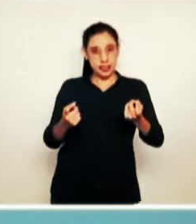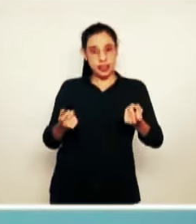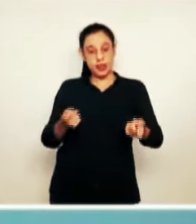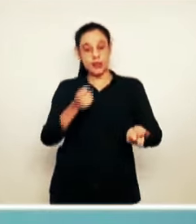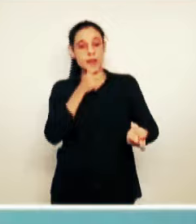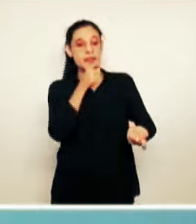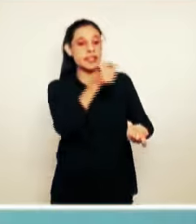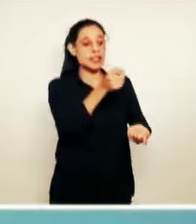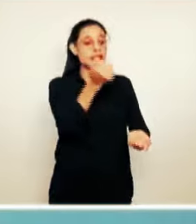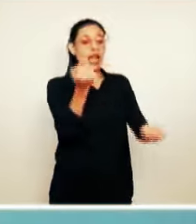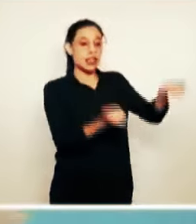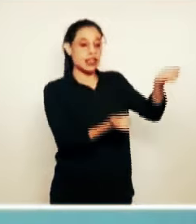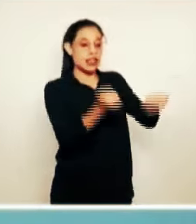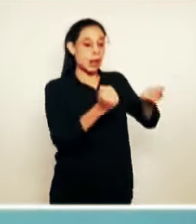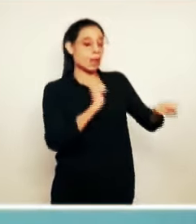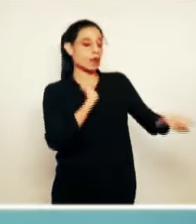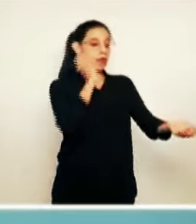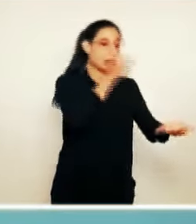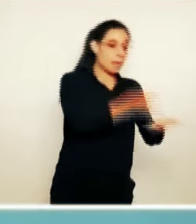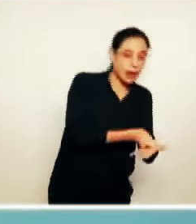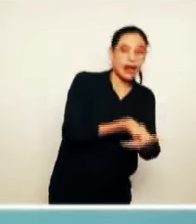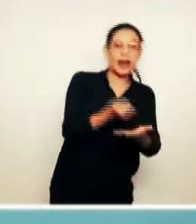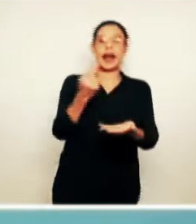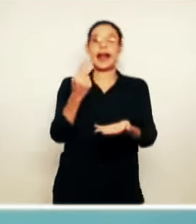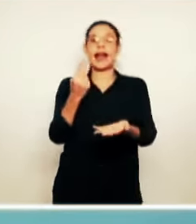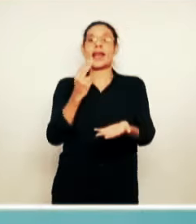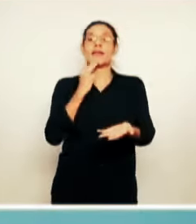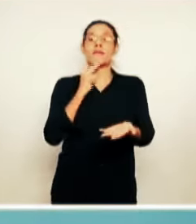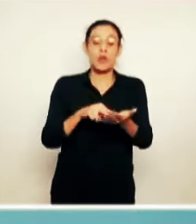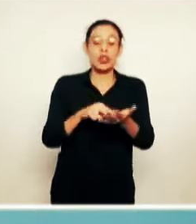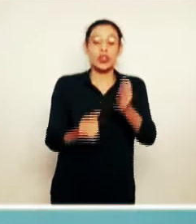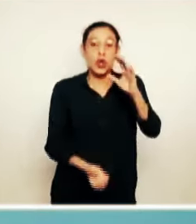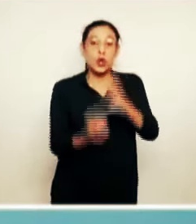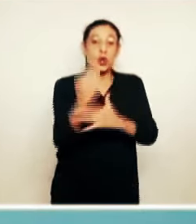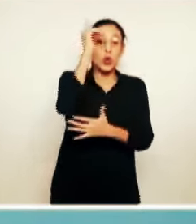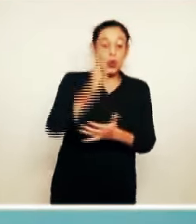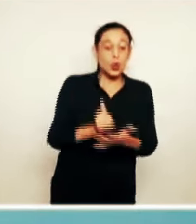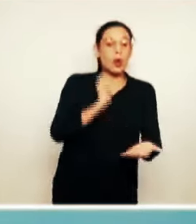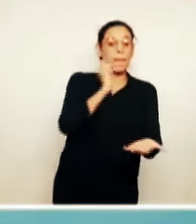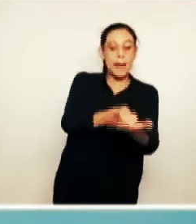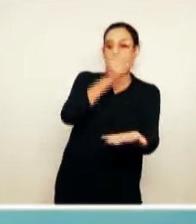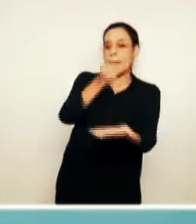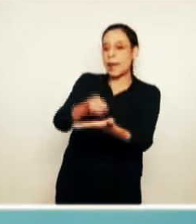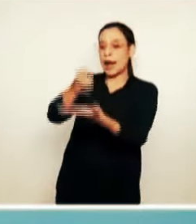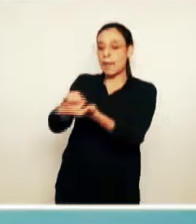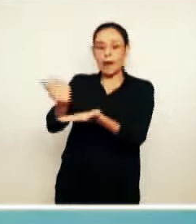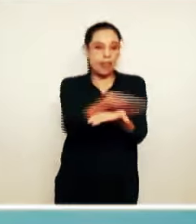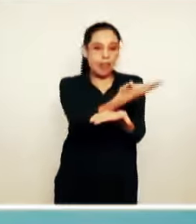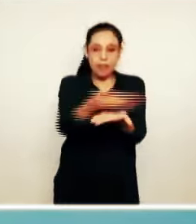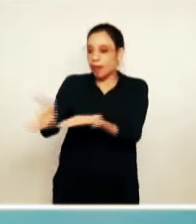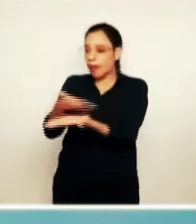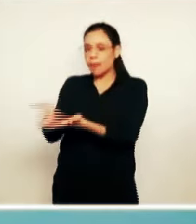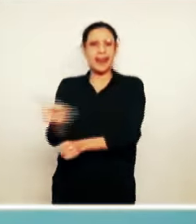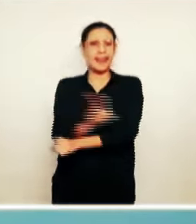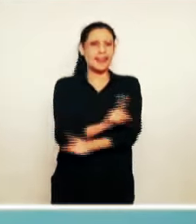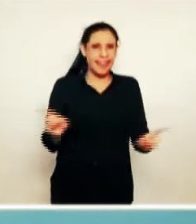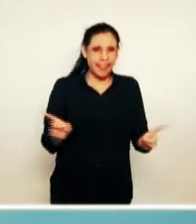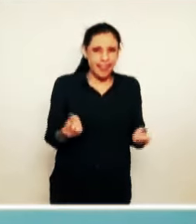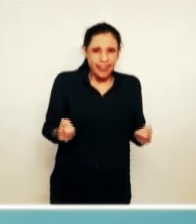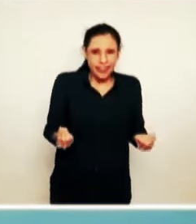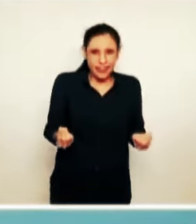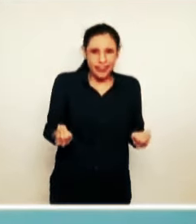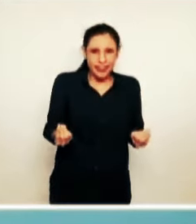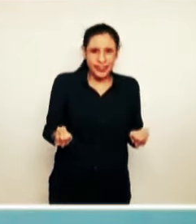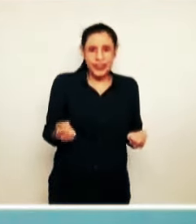otra estructura empresaria en transporte y a otra en generación? ¿Qué clase de negocio? ¿Por qué nos dicen que tenemos que achicar